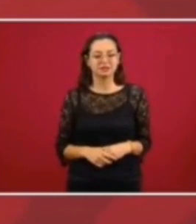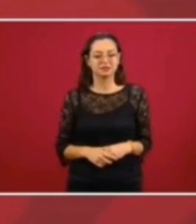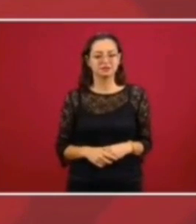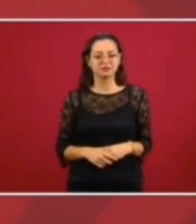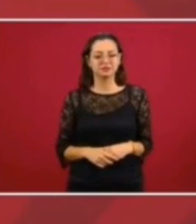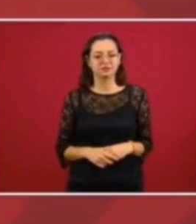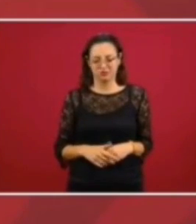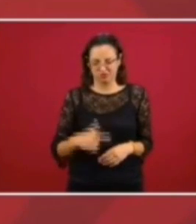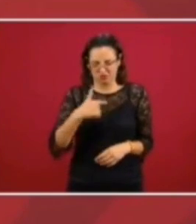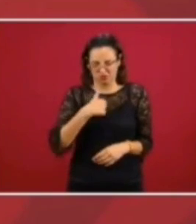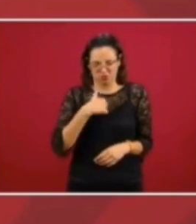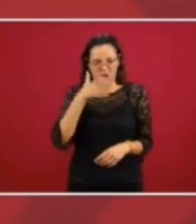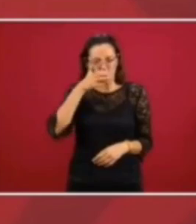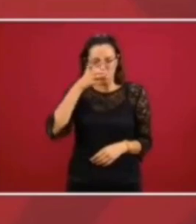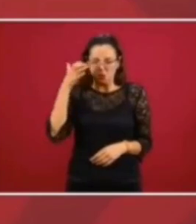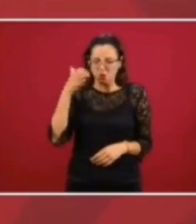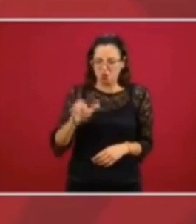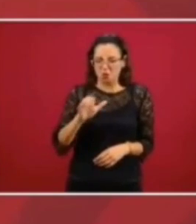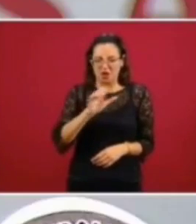canallesco,